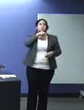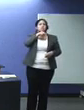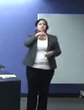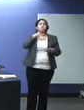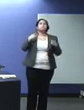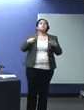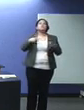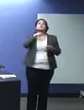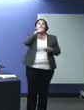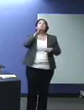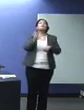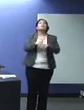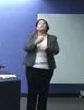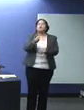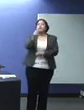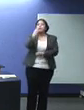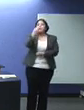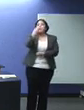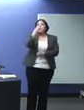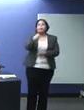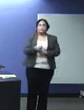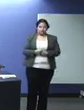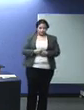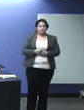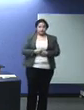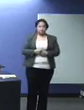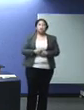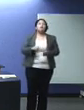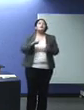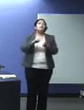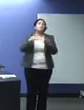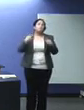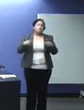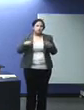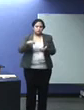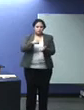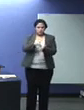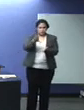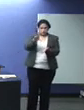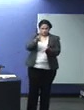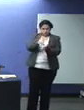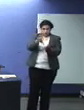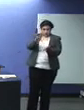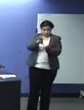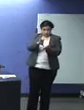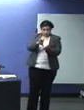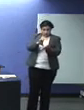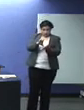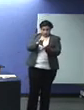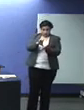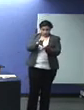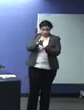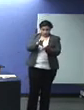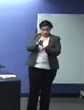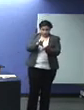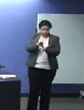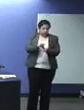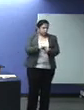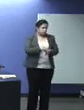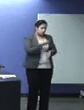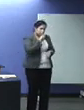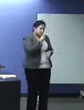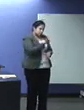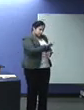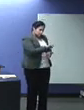Si la variable de preocupación es comer y una persona con discapacidad me quita comida, entonces, ¿qué estoy haciendo? O sea, ¿qué puedo hacer con